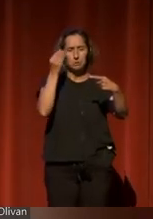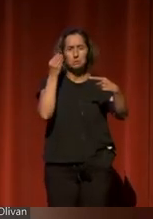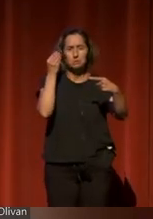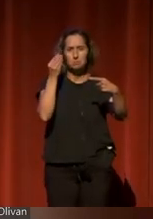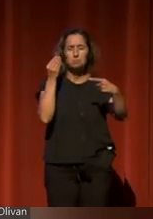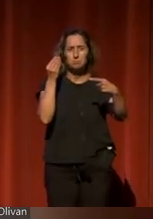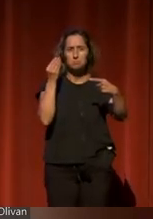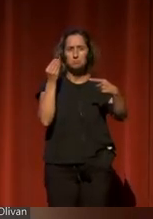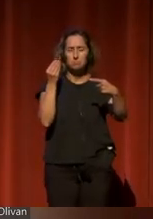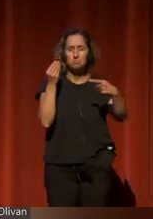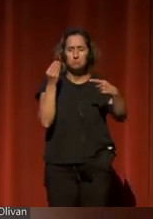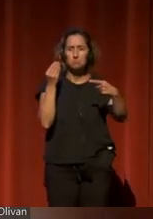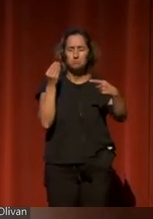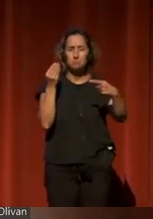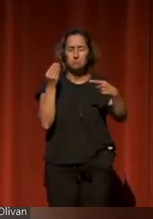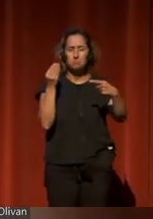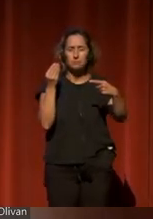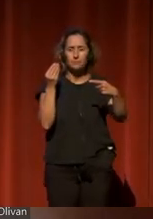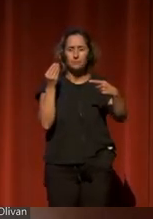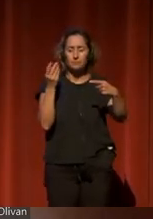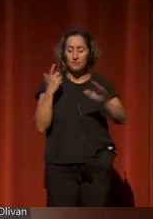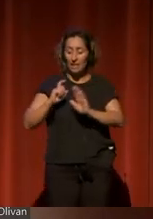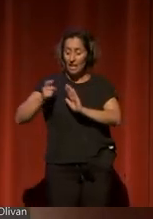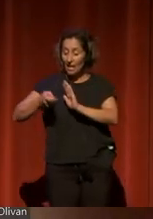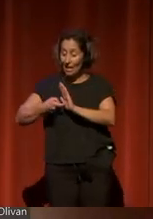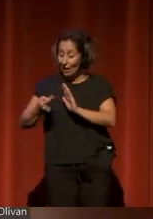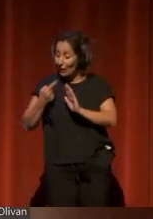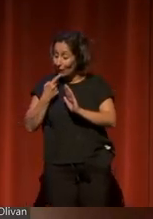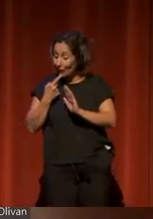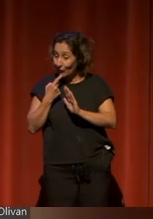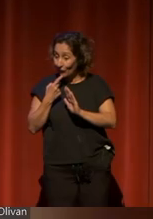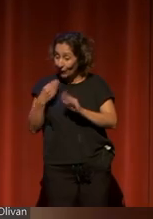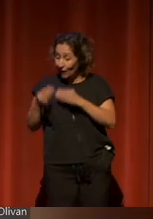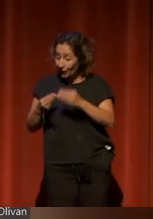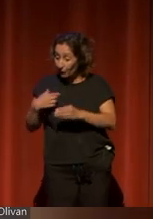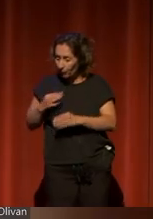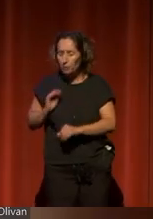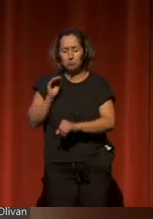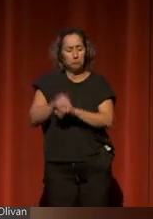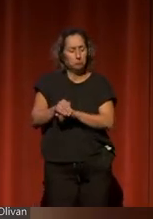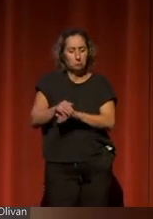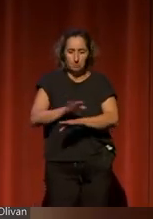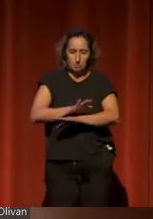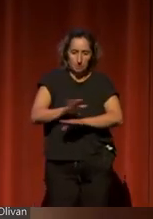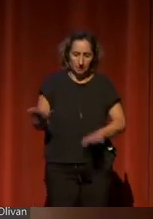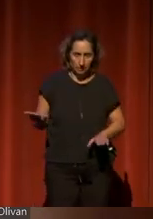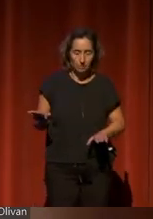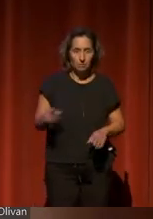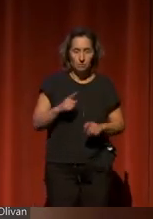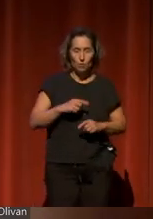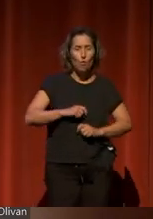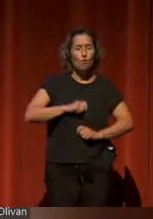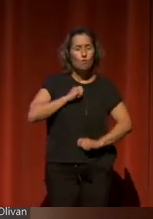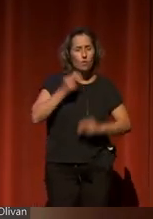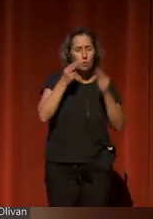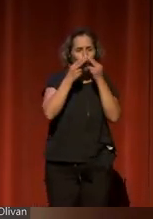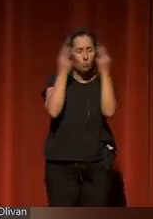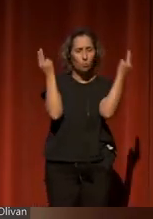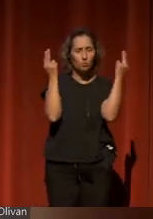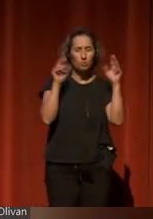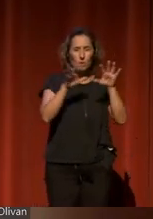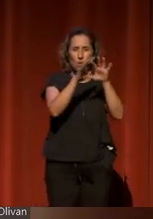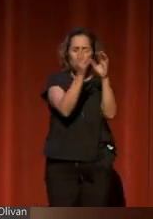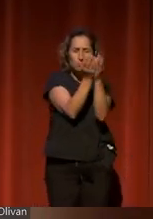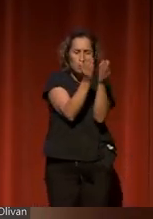eh sol lo que dice la ley que puede hacerse y por lo tanto son funcionarios públicos con un universo